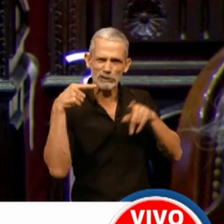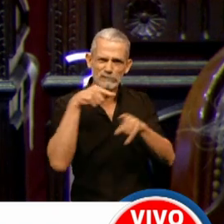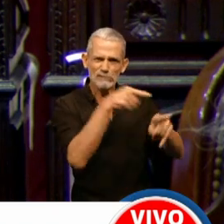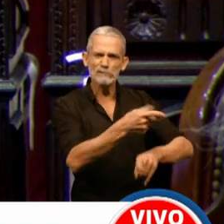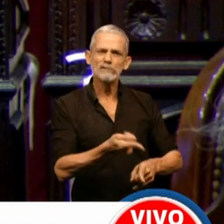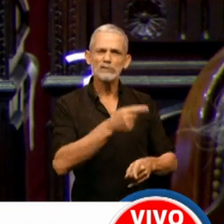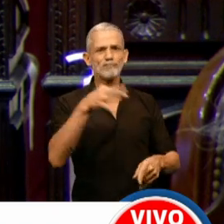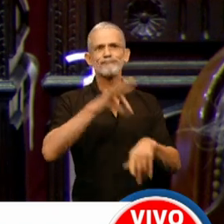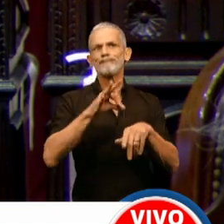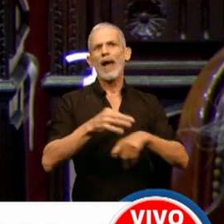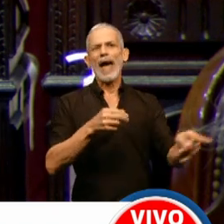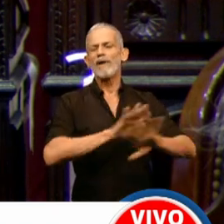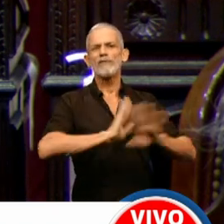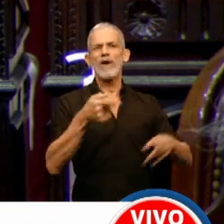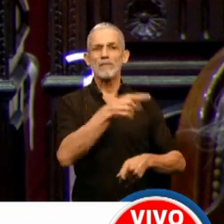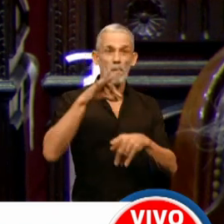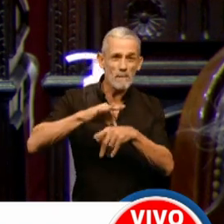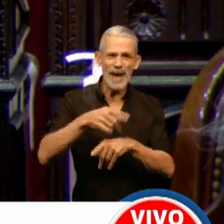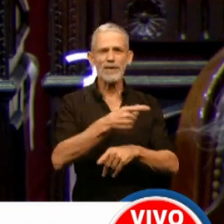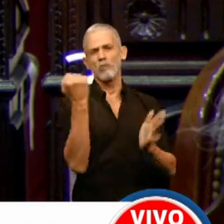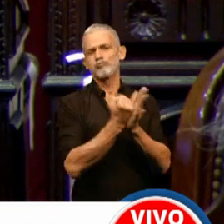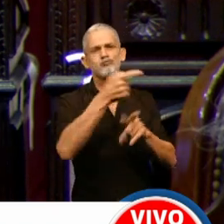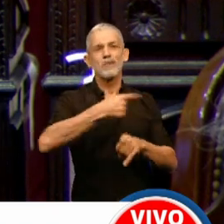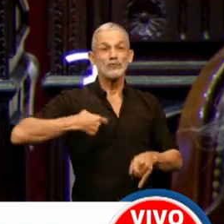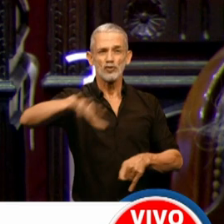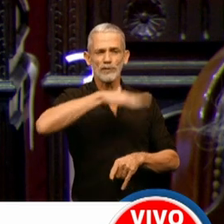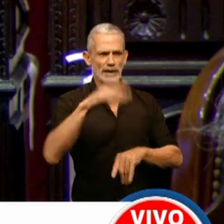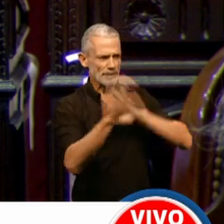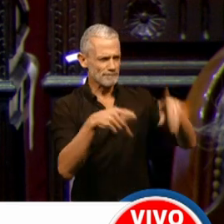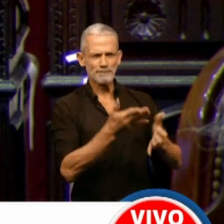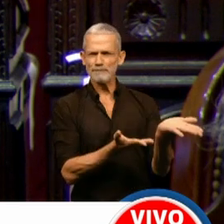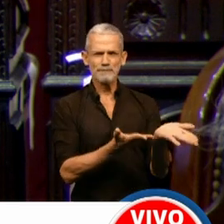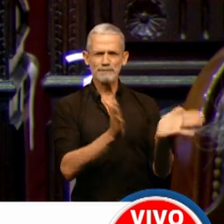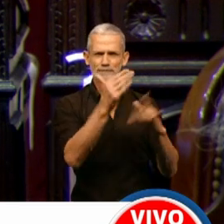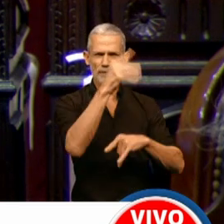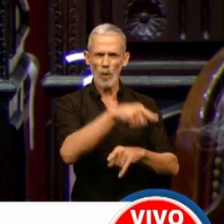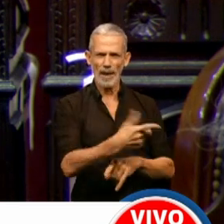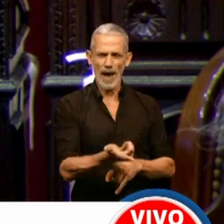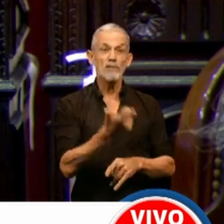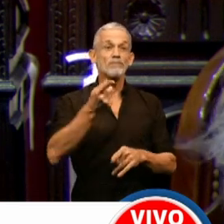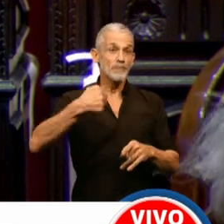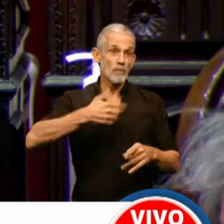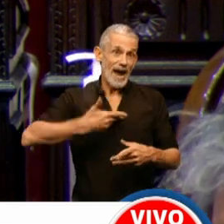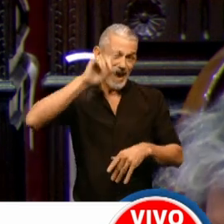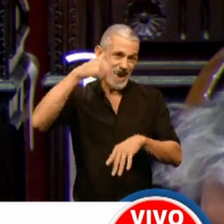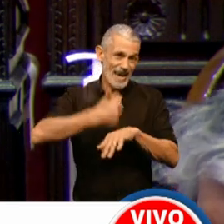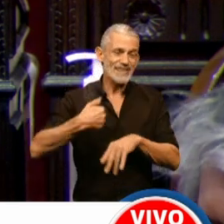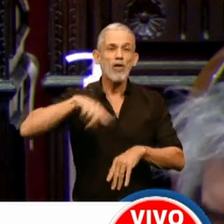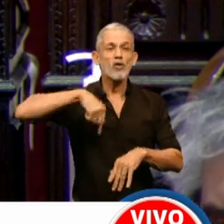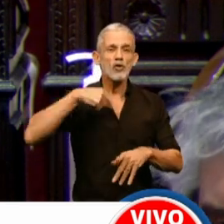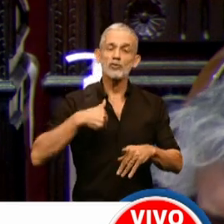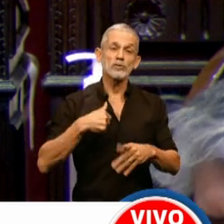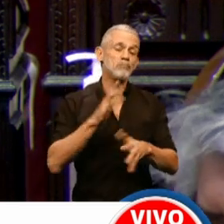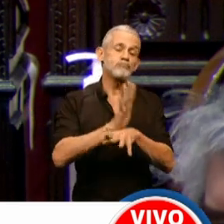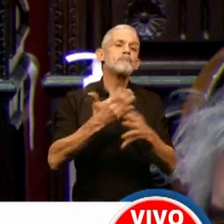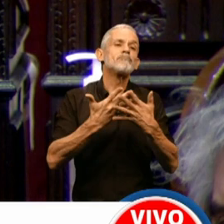patológica das por el sistema médico y estigmatizada por la sociedad nuevamente como estado estaremos llegando tarde